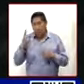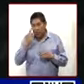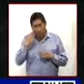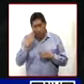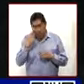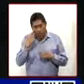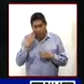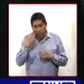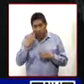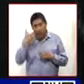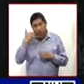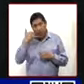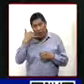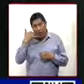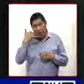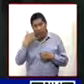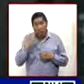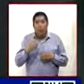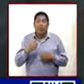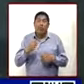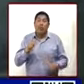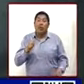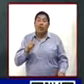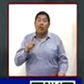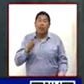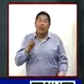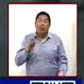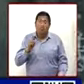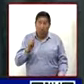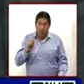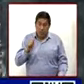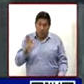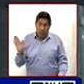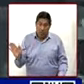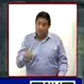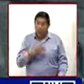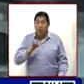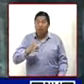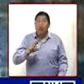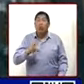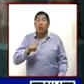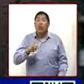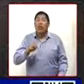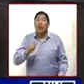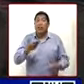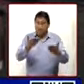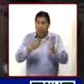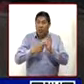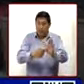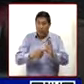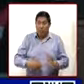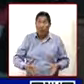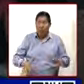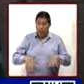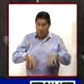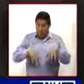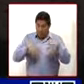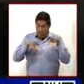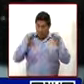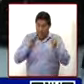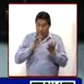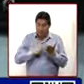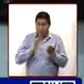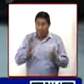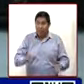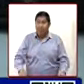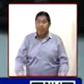la aplicación del teléfono celular Alerta Juliana. Entonces a continuación le enseñamos cómo descargarla. Nos dirigimos al Play Store, vamos al